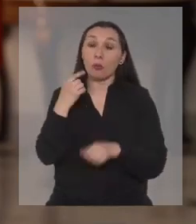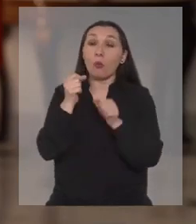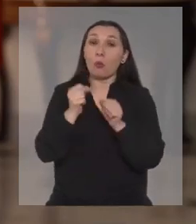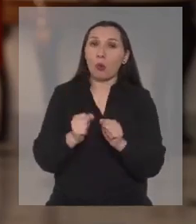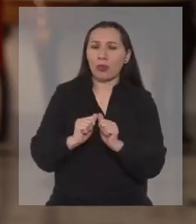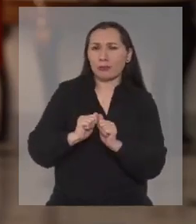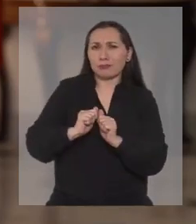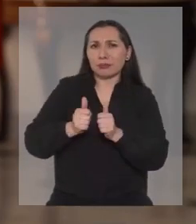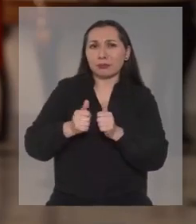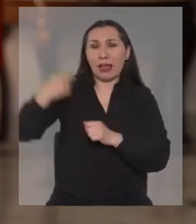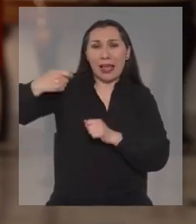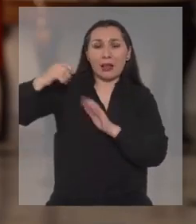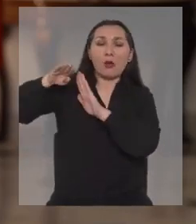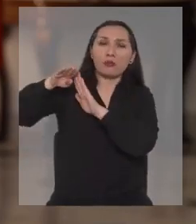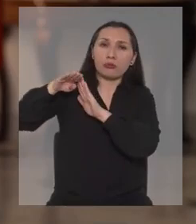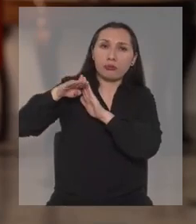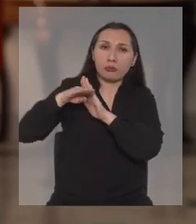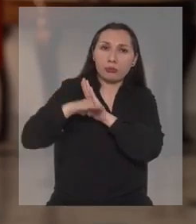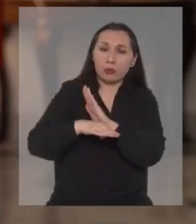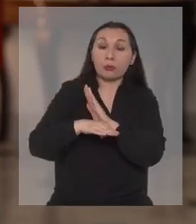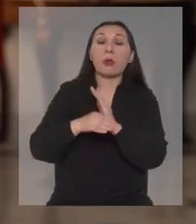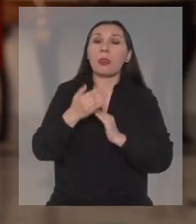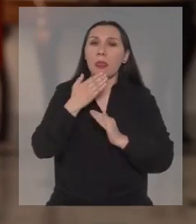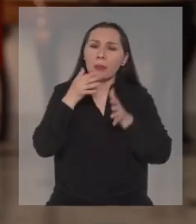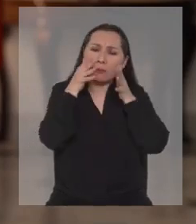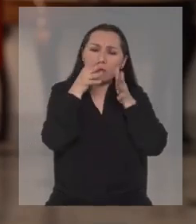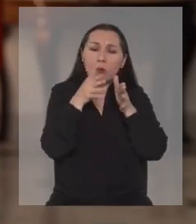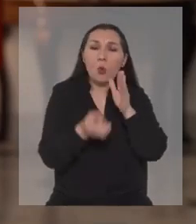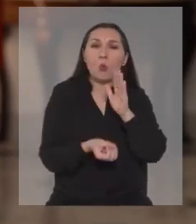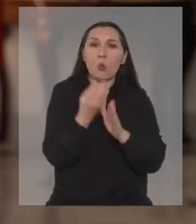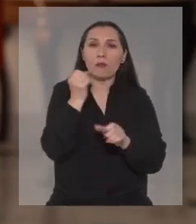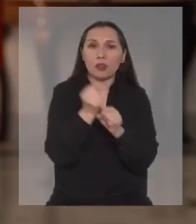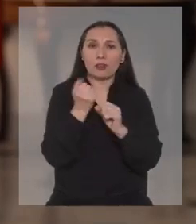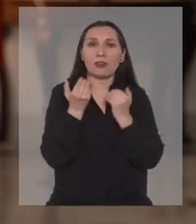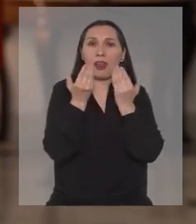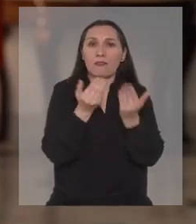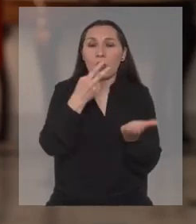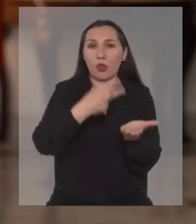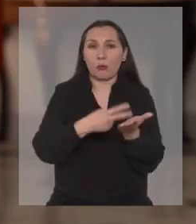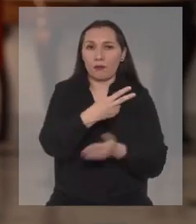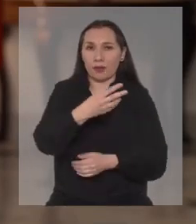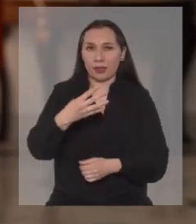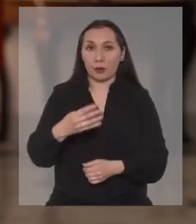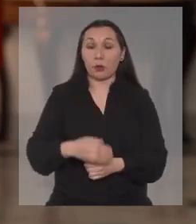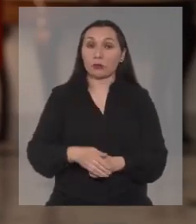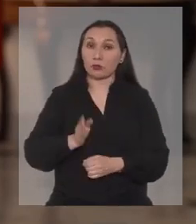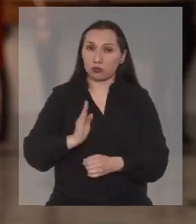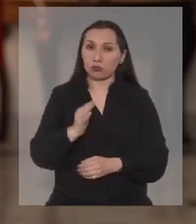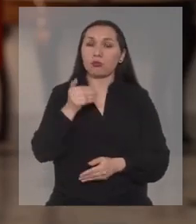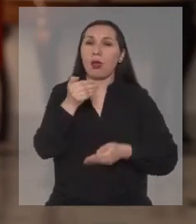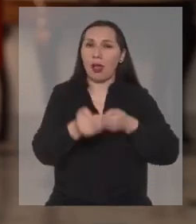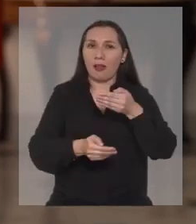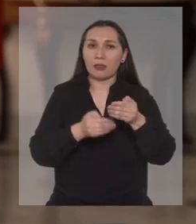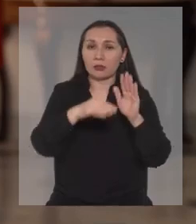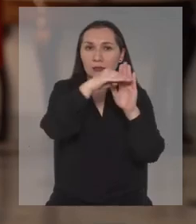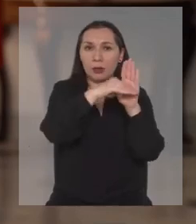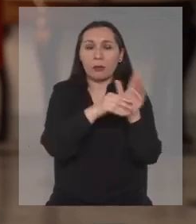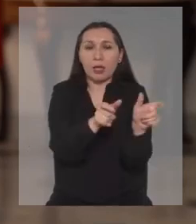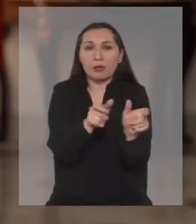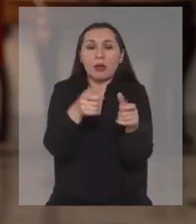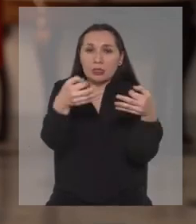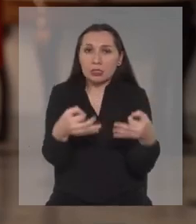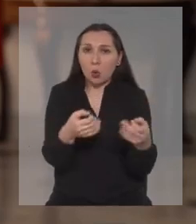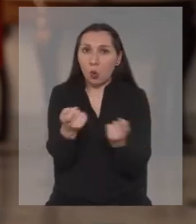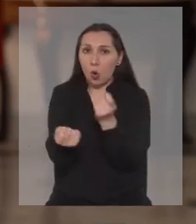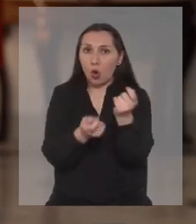hemos sido capaces de derrotar la inflación también nos vamos a aplicar en la creación de empleo en este 2024 Seguiremos avanzando con medidas